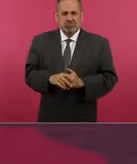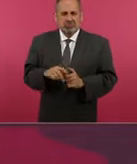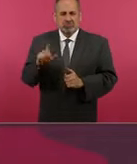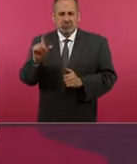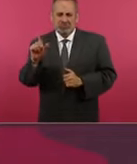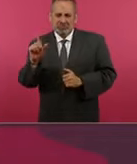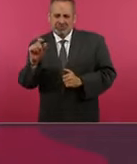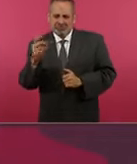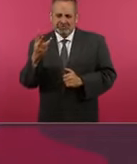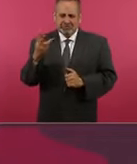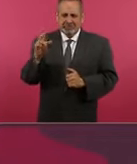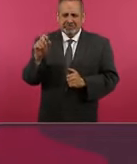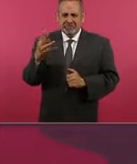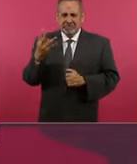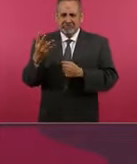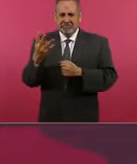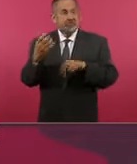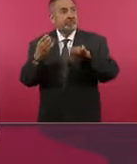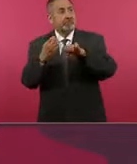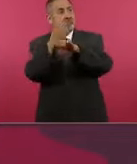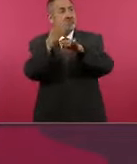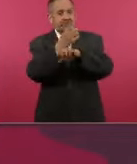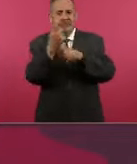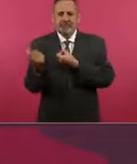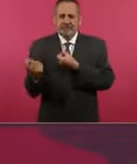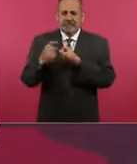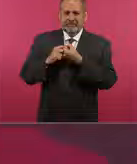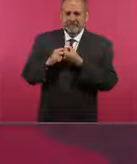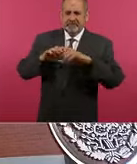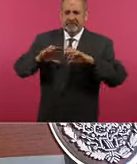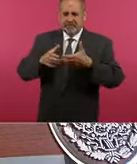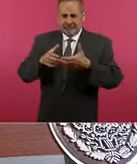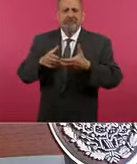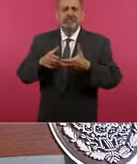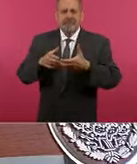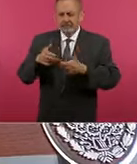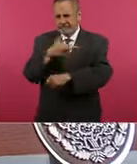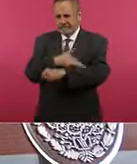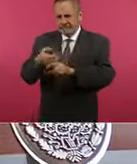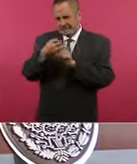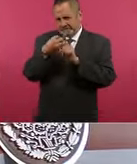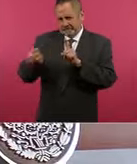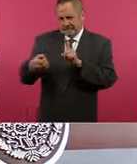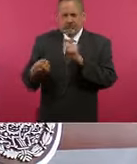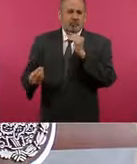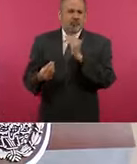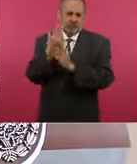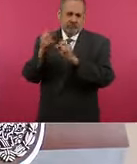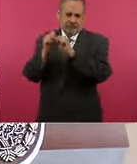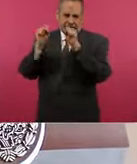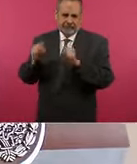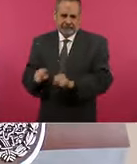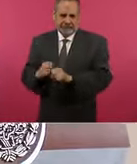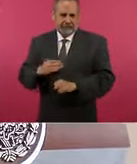23, 24 estados de los 32, ya con el sistema